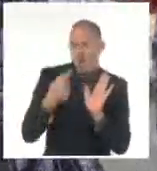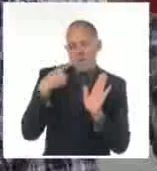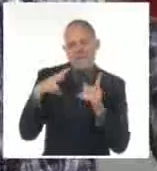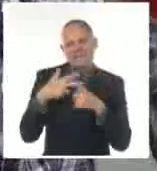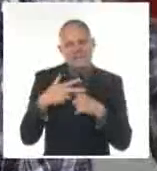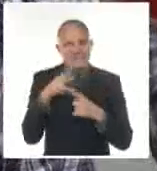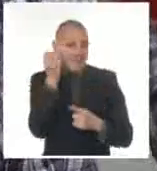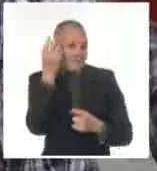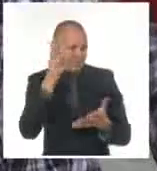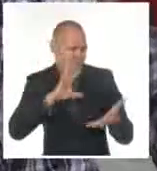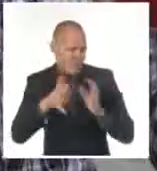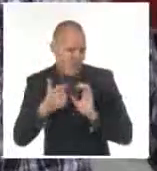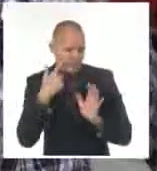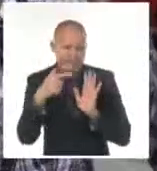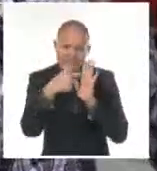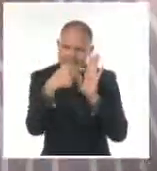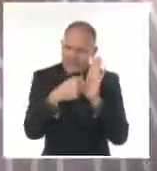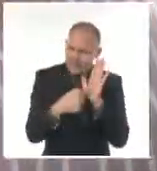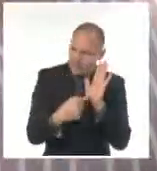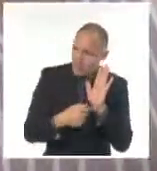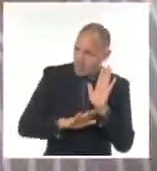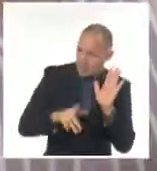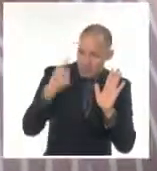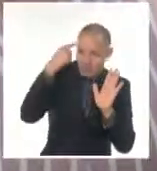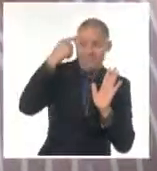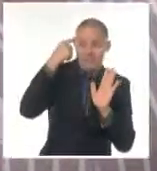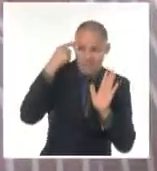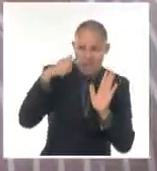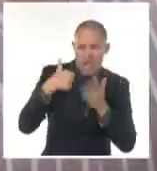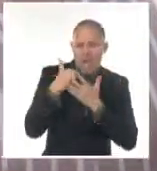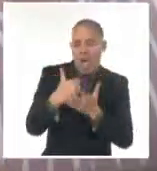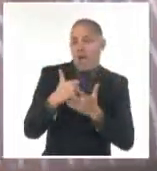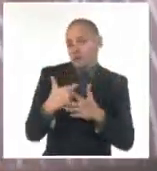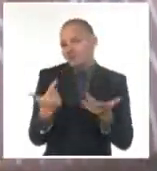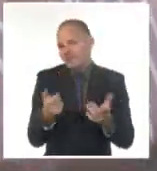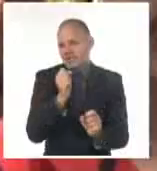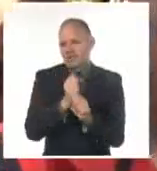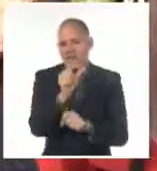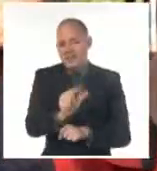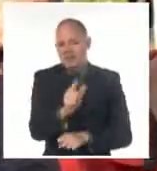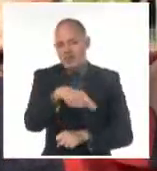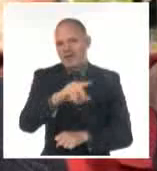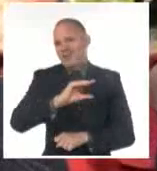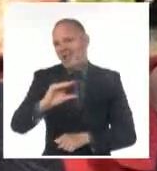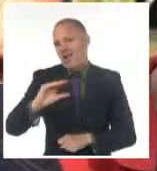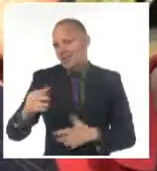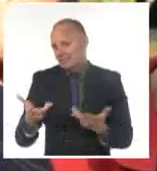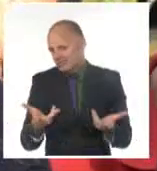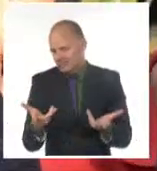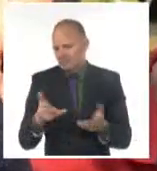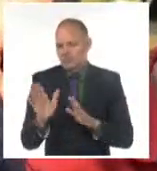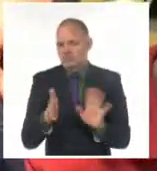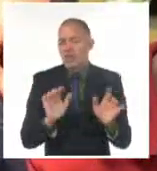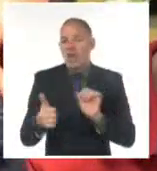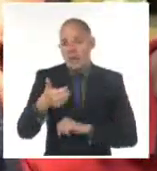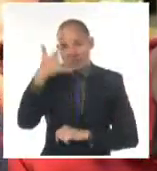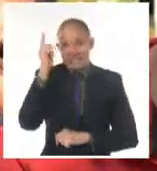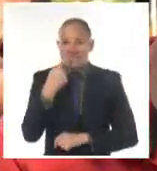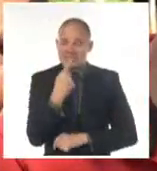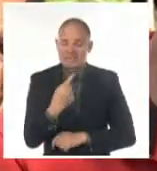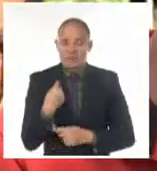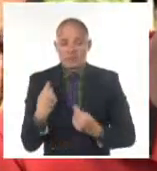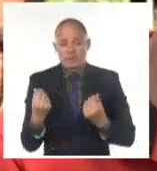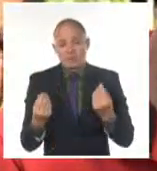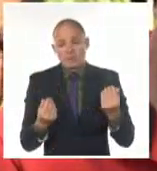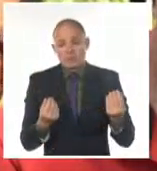estos problemas que afectan la economía local y el salario de sus trabajadores. El presidente analizó de forma crítica la